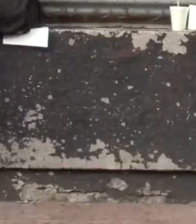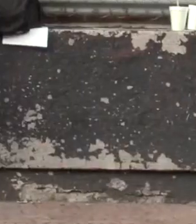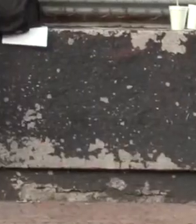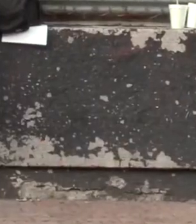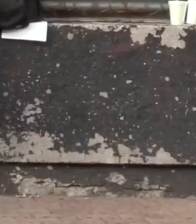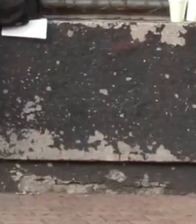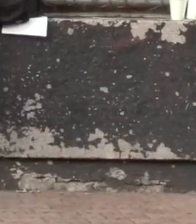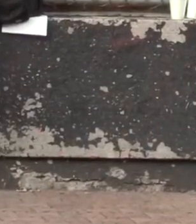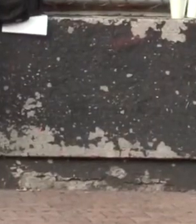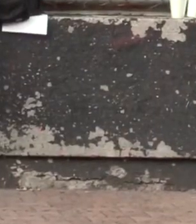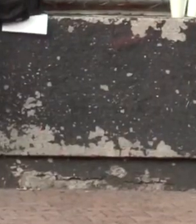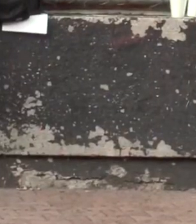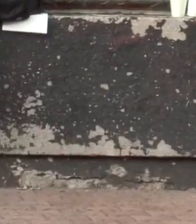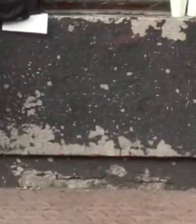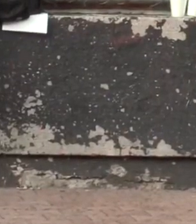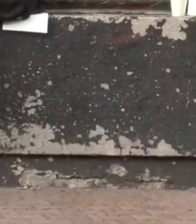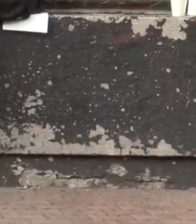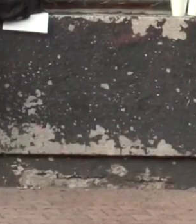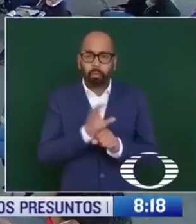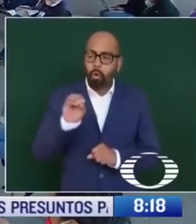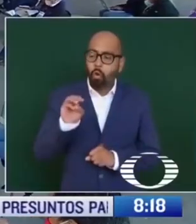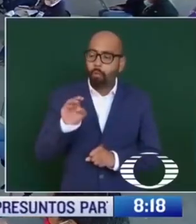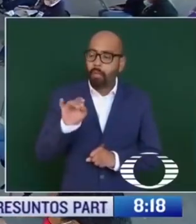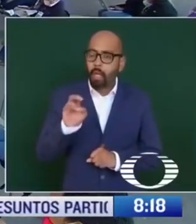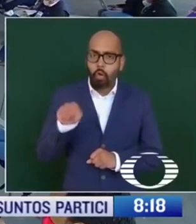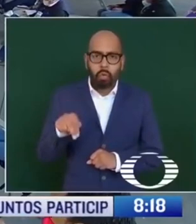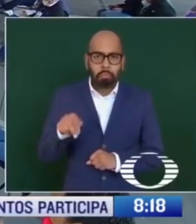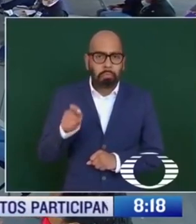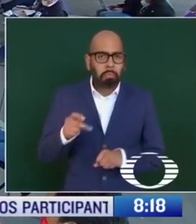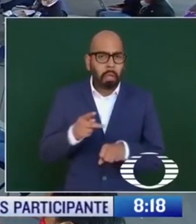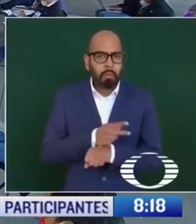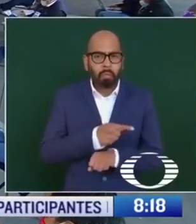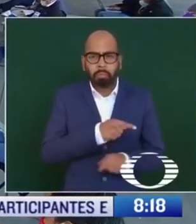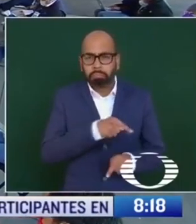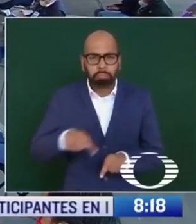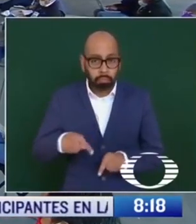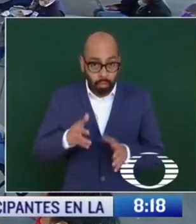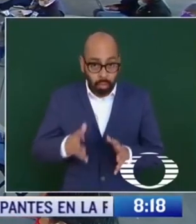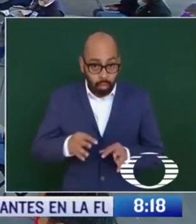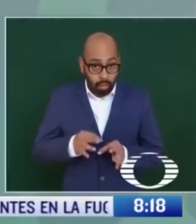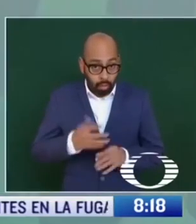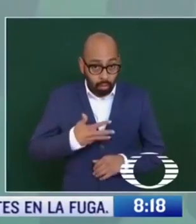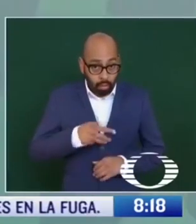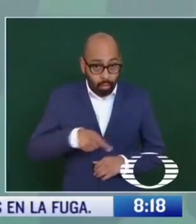Omicron, pero todavía faltaba la confirmación. Al parecer hay un